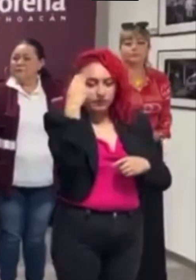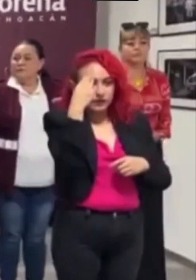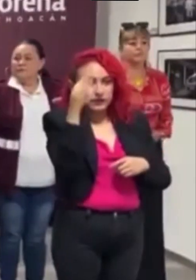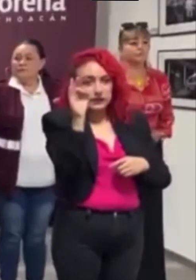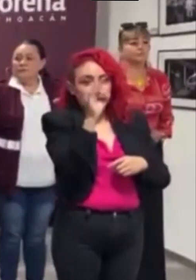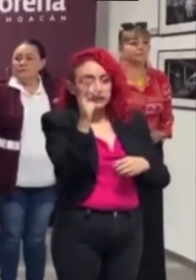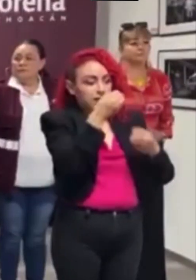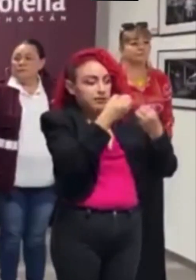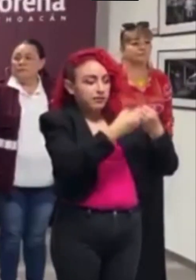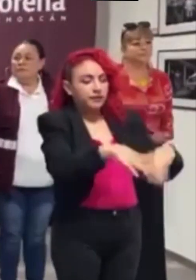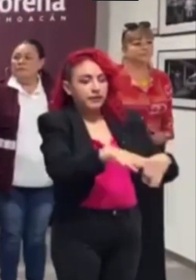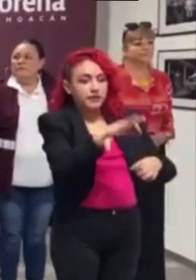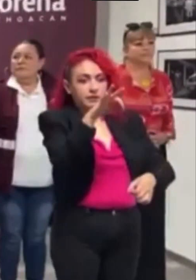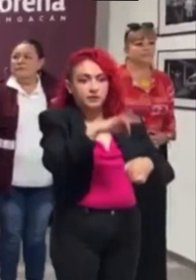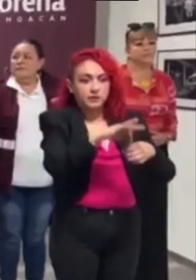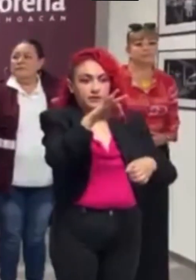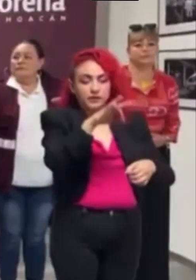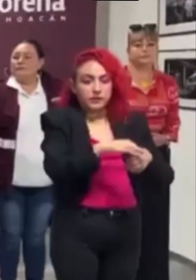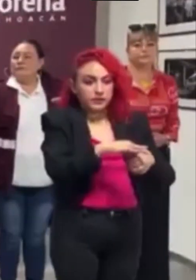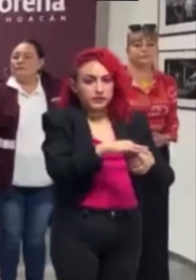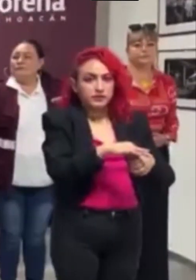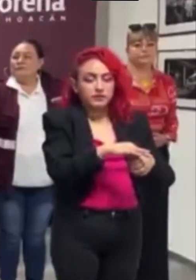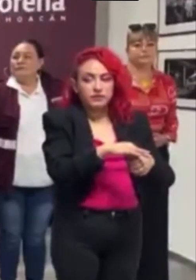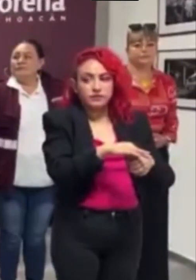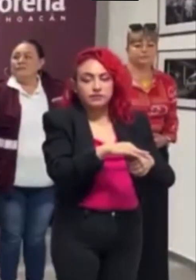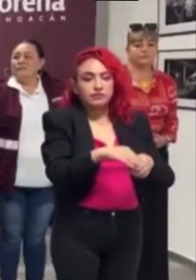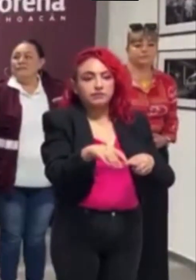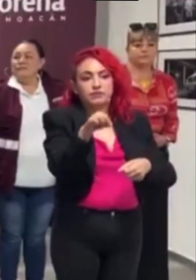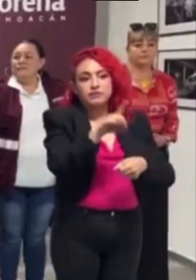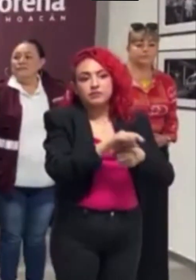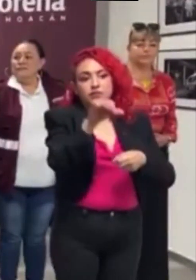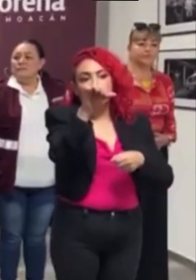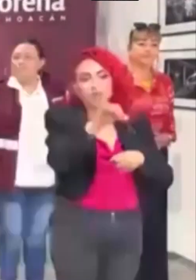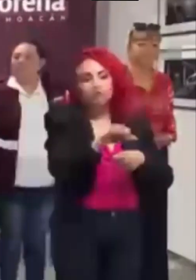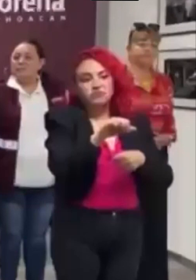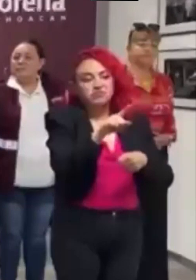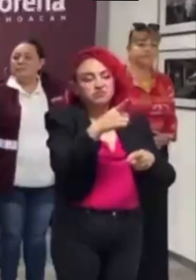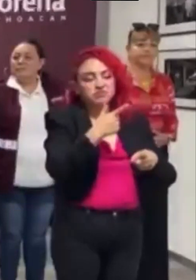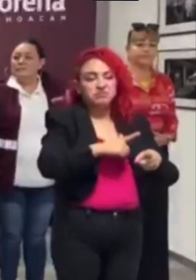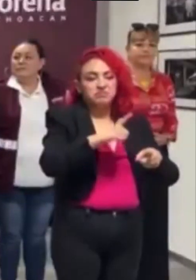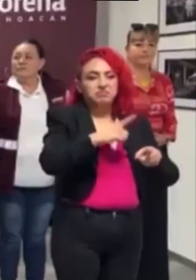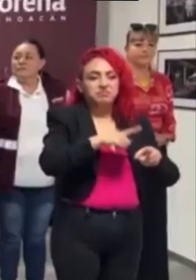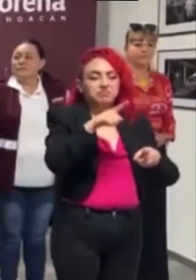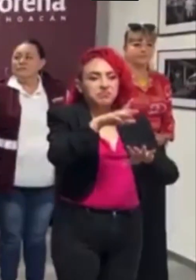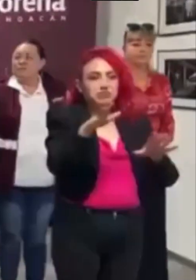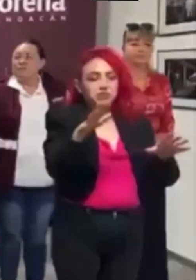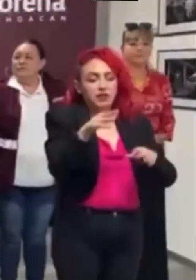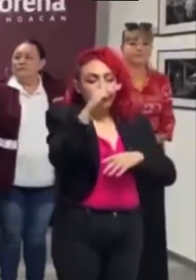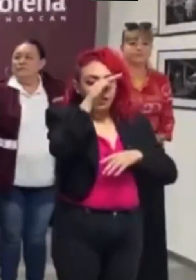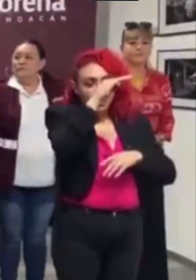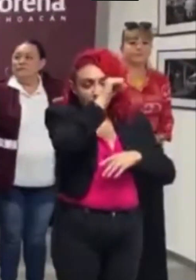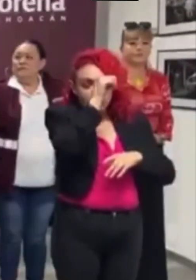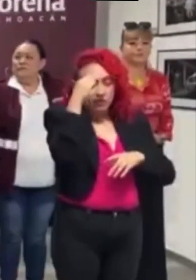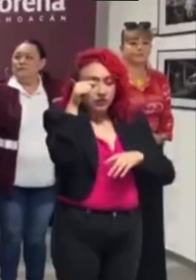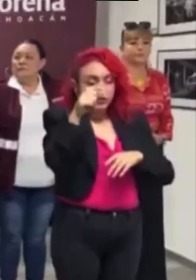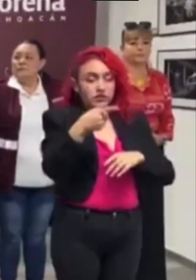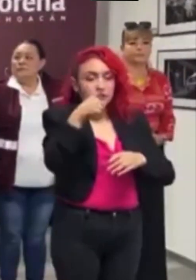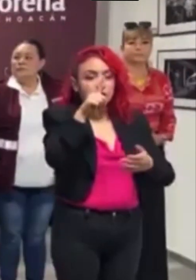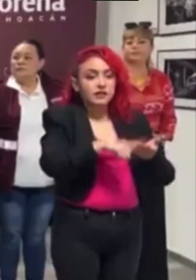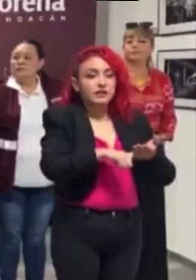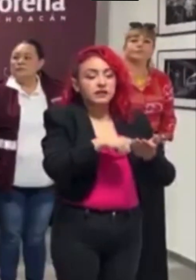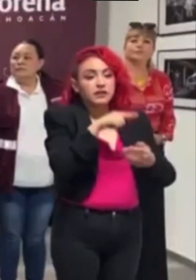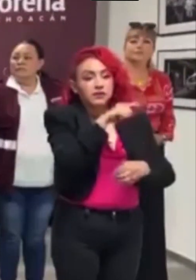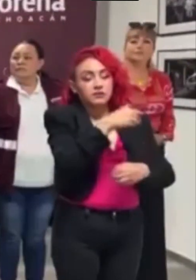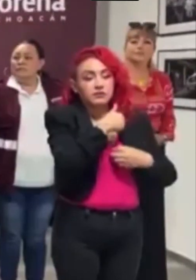las votaciones fueran el día de hoy. Según esta medición de esta casa, el